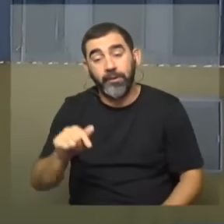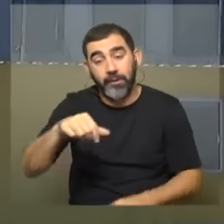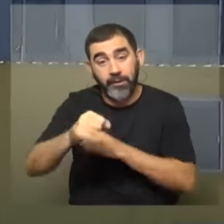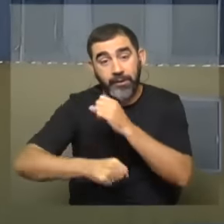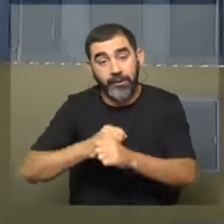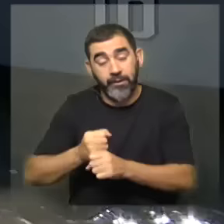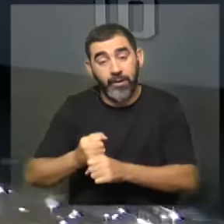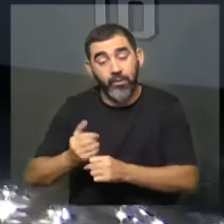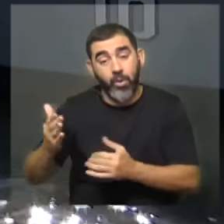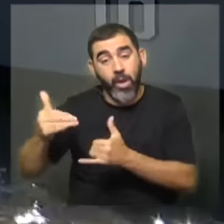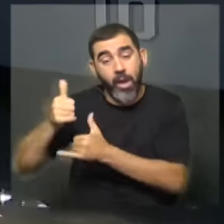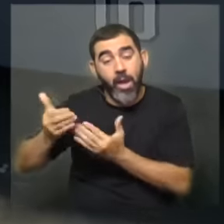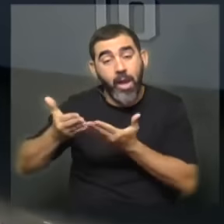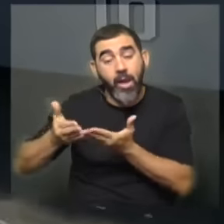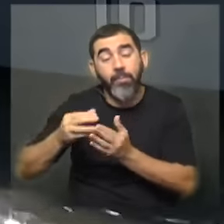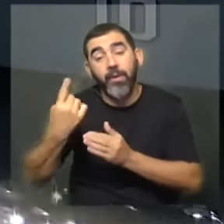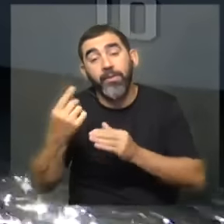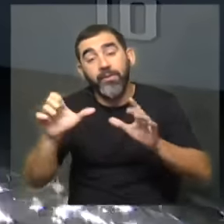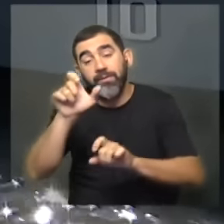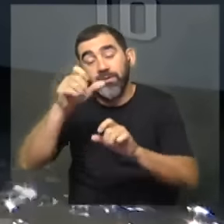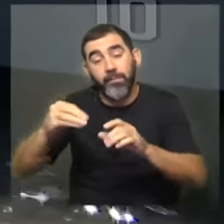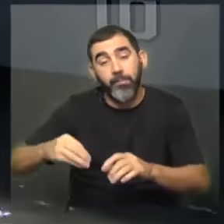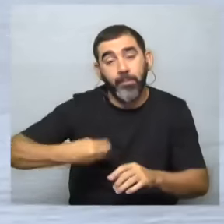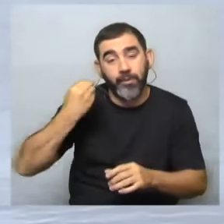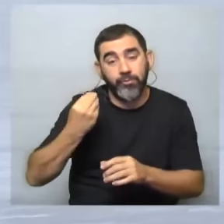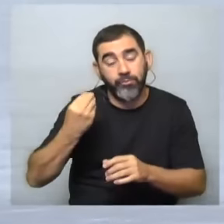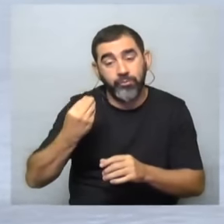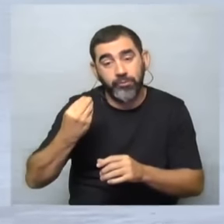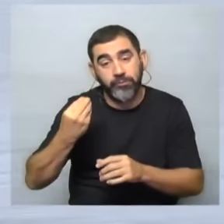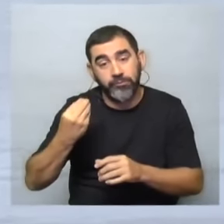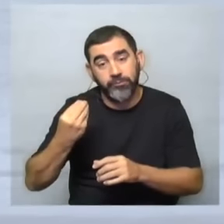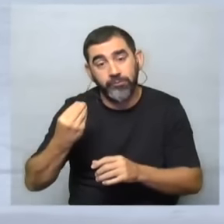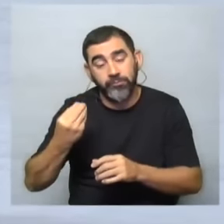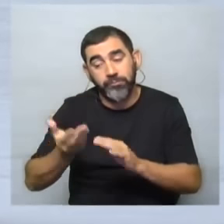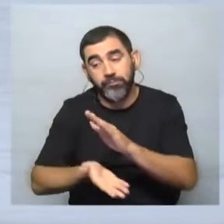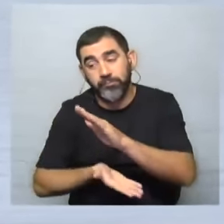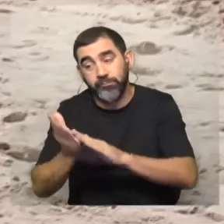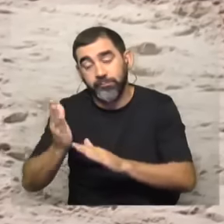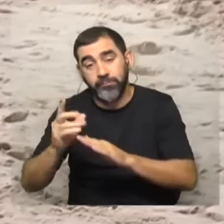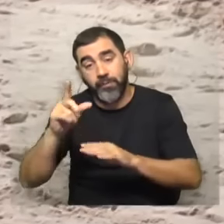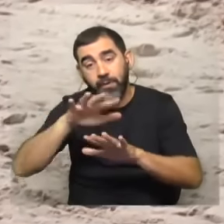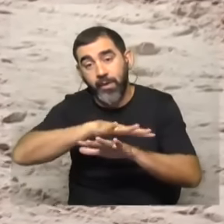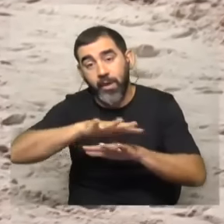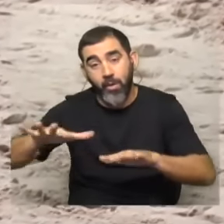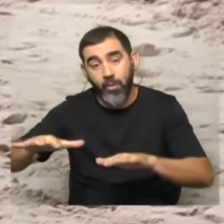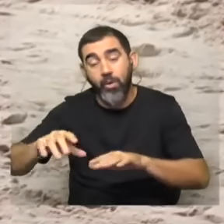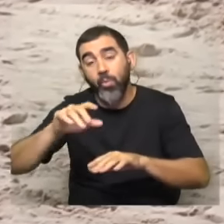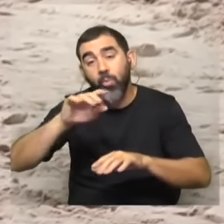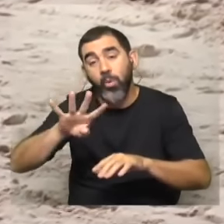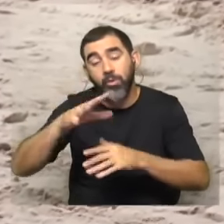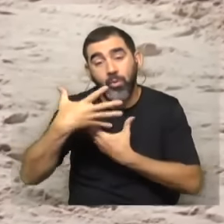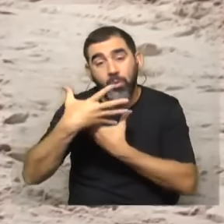la armada lleva rescatadas 16 personas que necesitaron asistencia para salir de corrientes de agua y cuatro